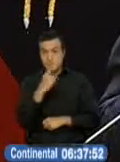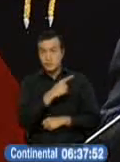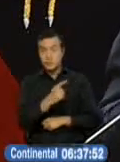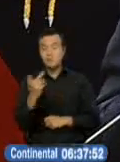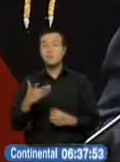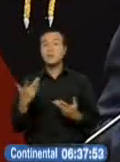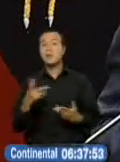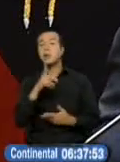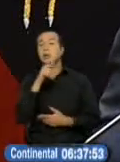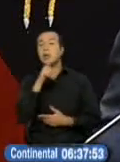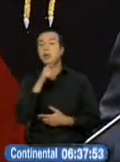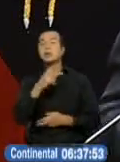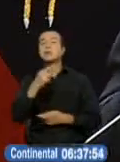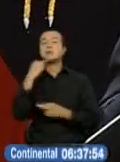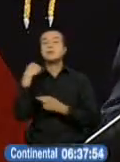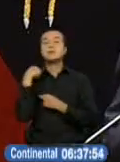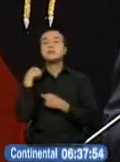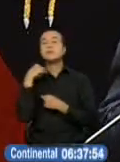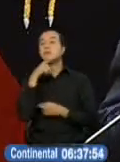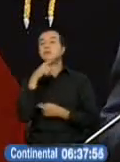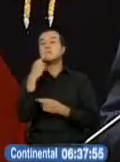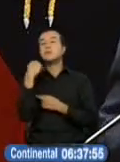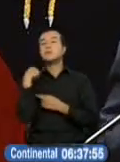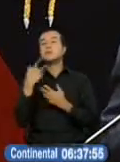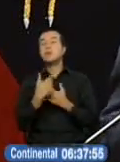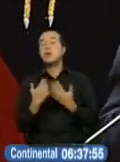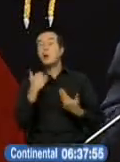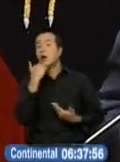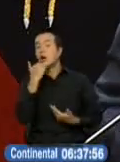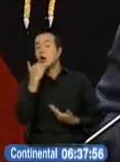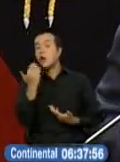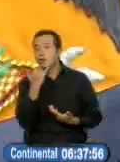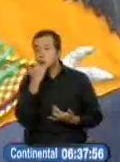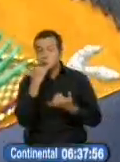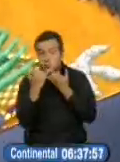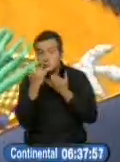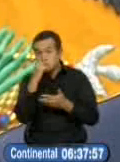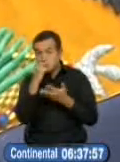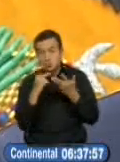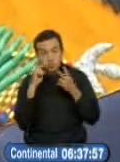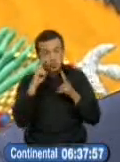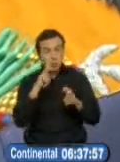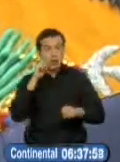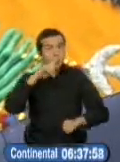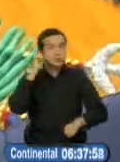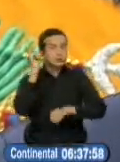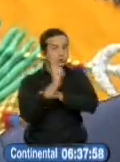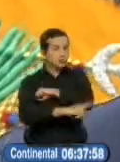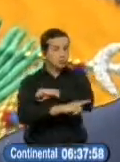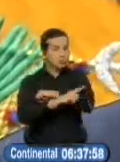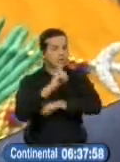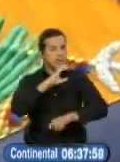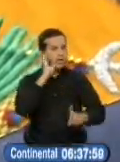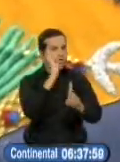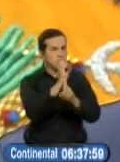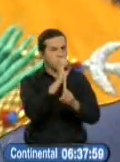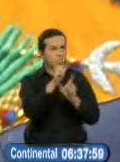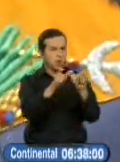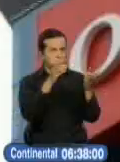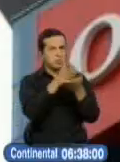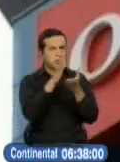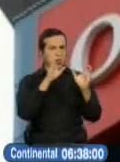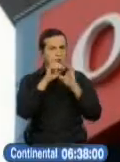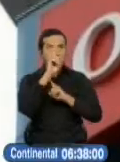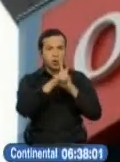los responsables de cualquier presunto ilícito. Criticó a los actores políticos y medios de comunicación que, según